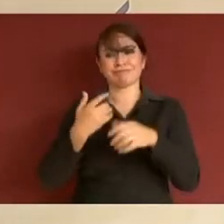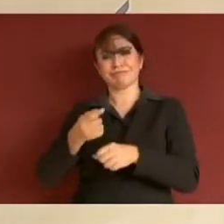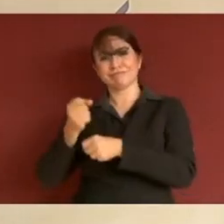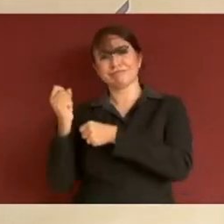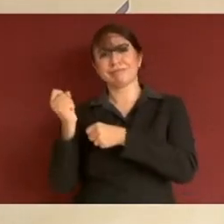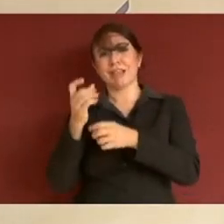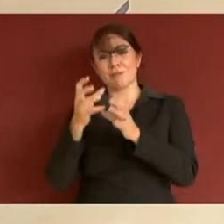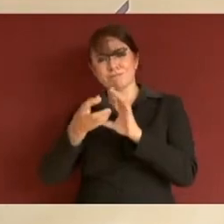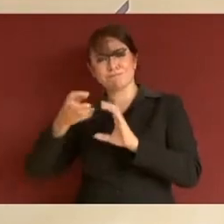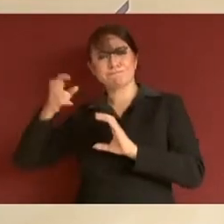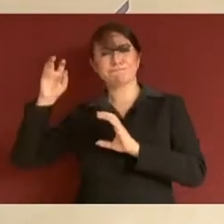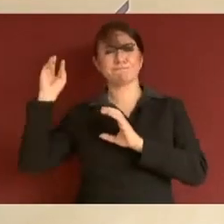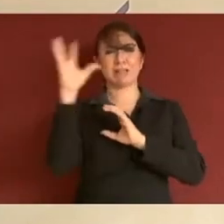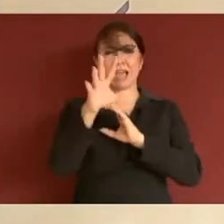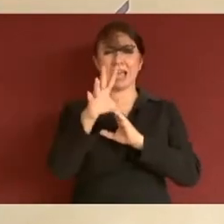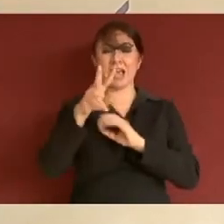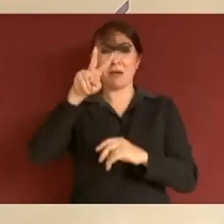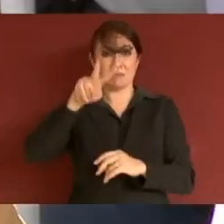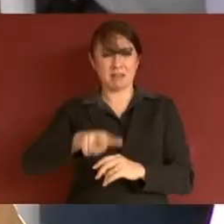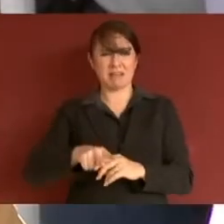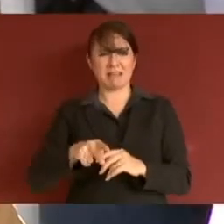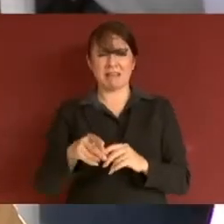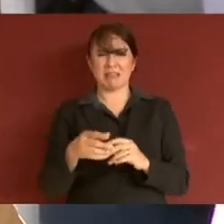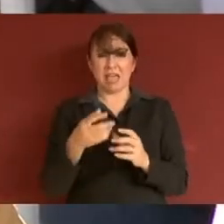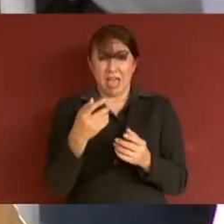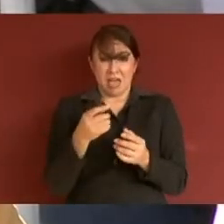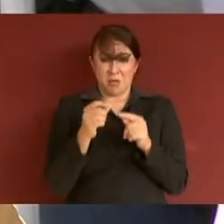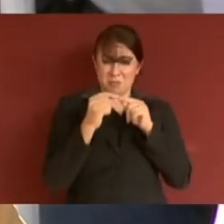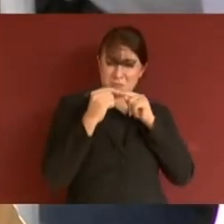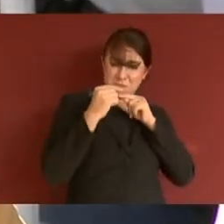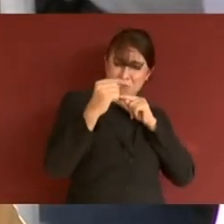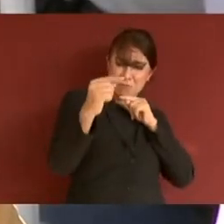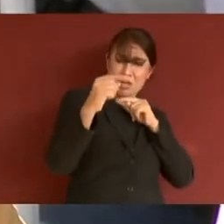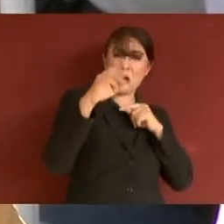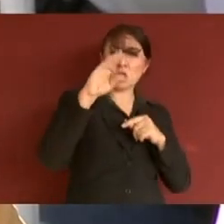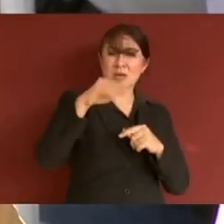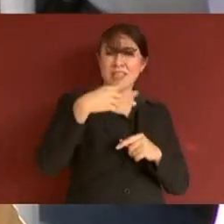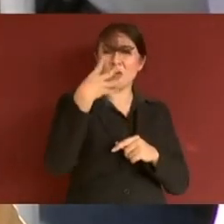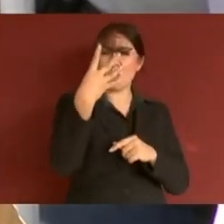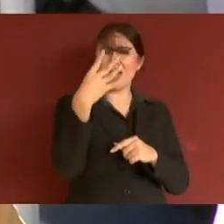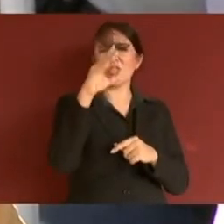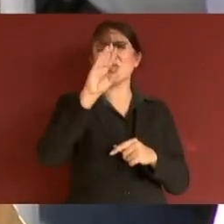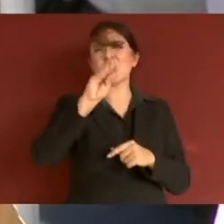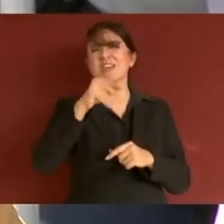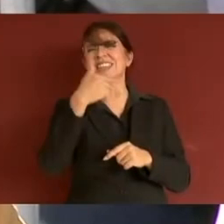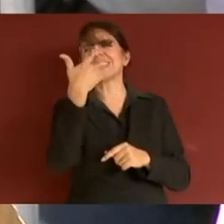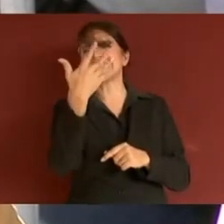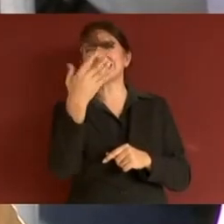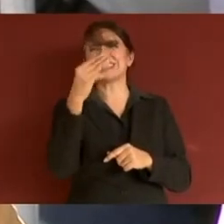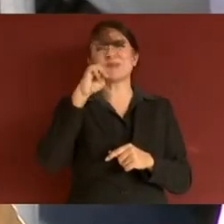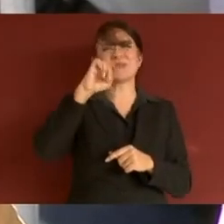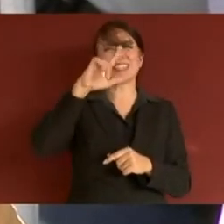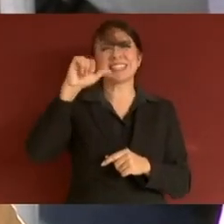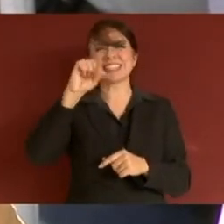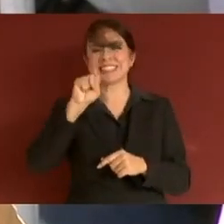con una recta de 94, 95, 100 millas.